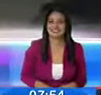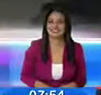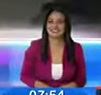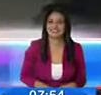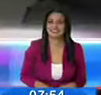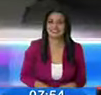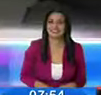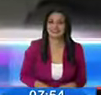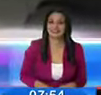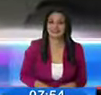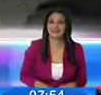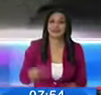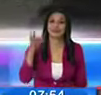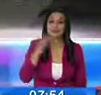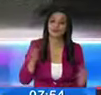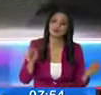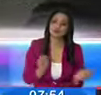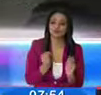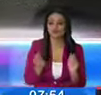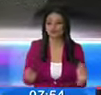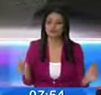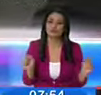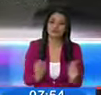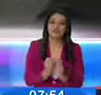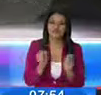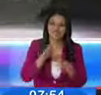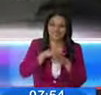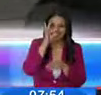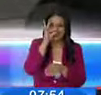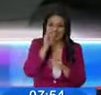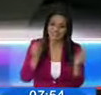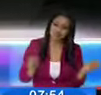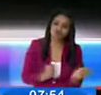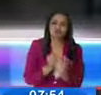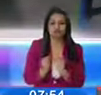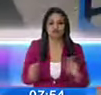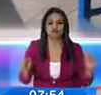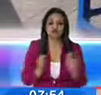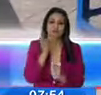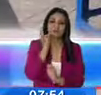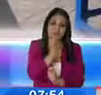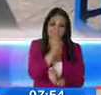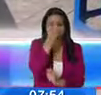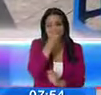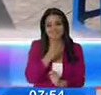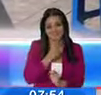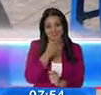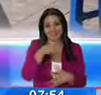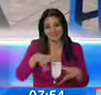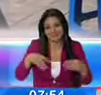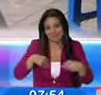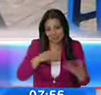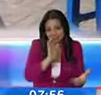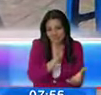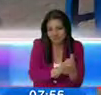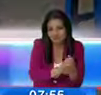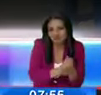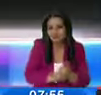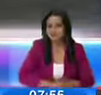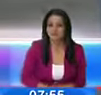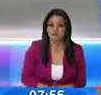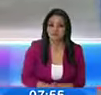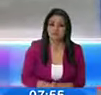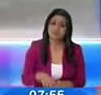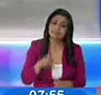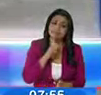La Ñatita fue la canción que la enamoró y que hizo que doña Laura forme su hogar, que según nos relató tuvo sus